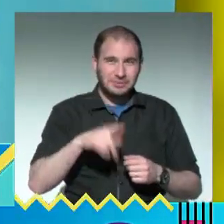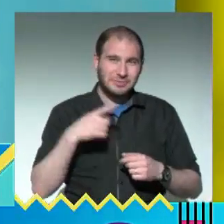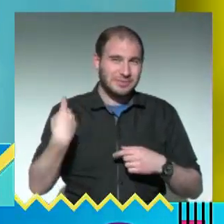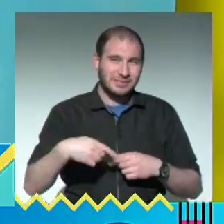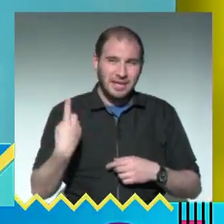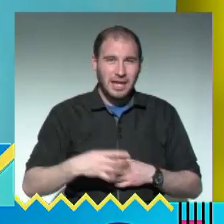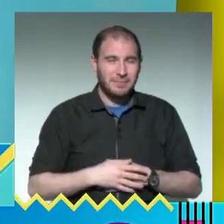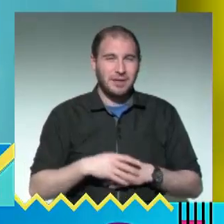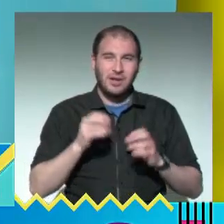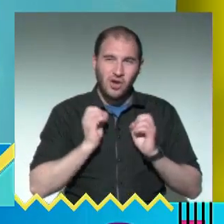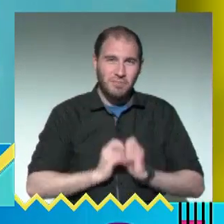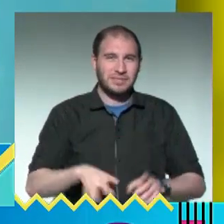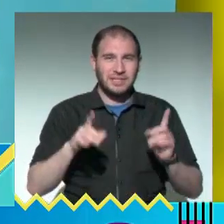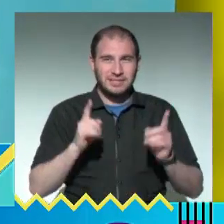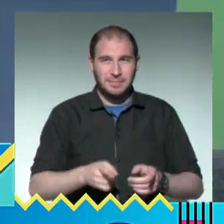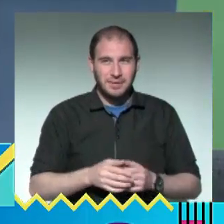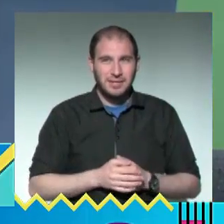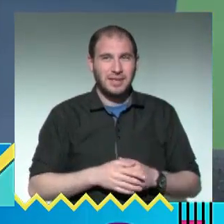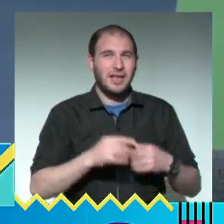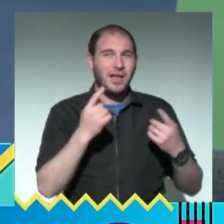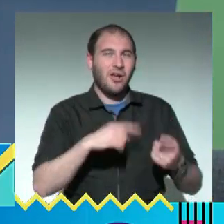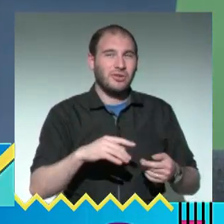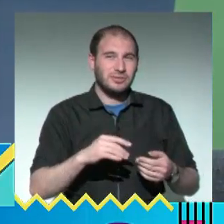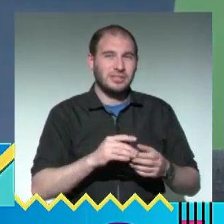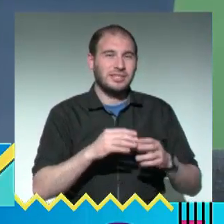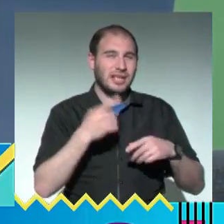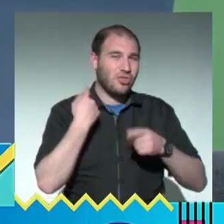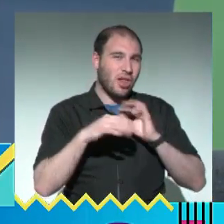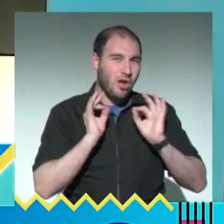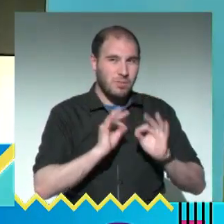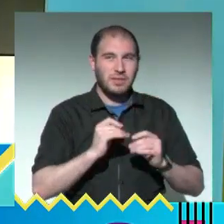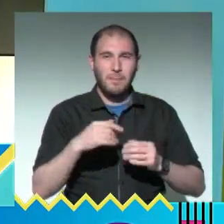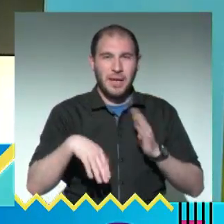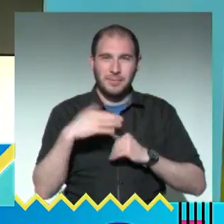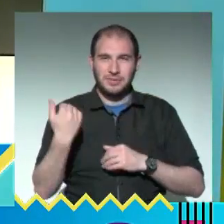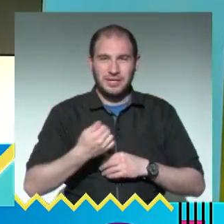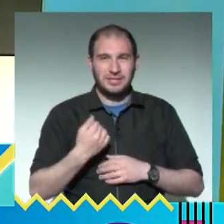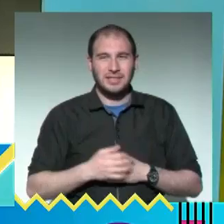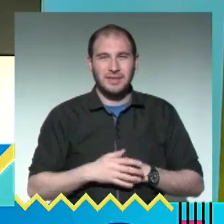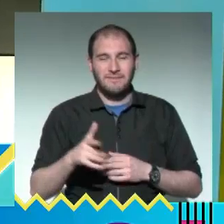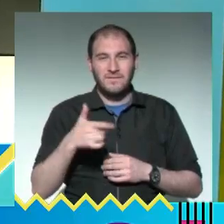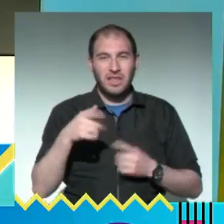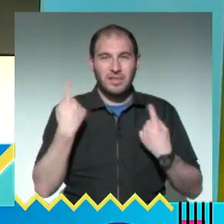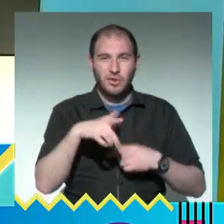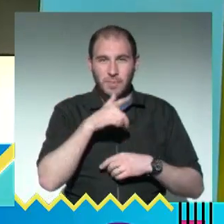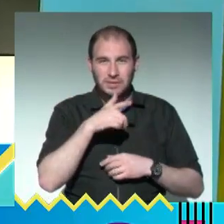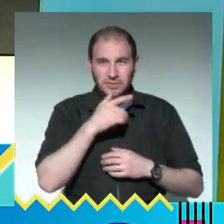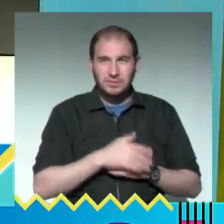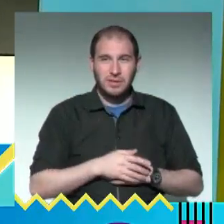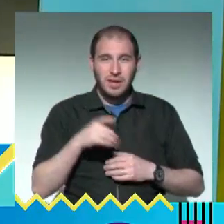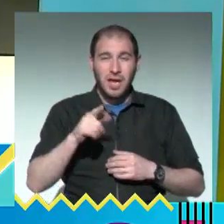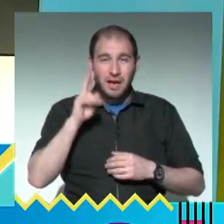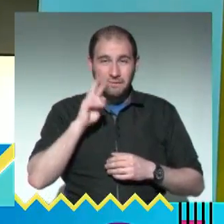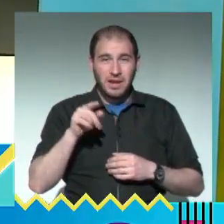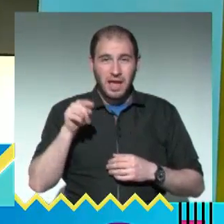presentes para darle el pie también a... Como elemento que cierra toda la historia. Elemento fundamental siempre en los clips de distintos parecidos. Bueno, lo veíamos